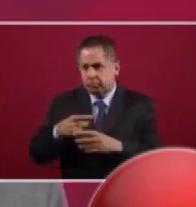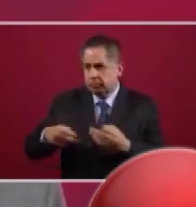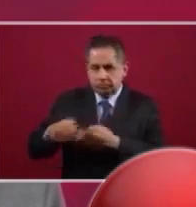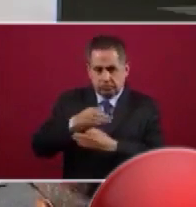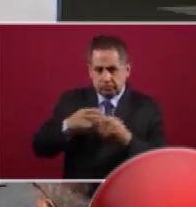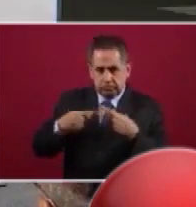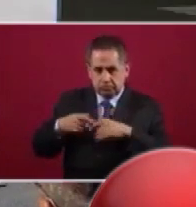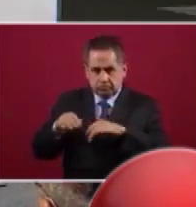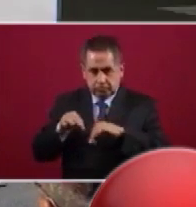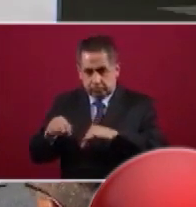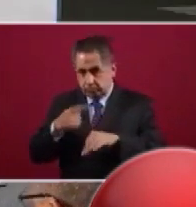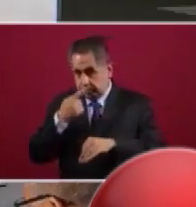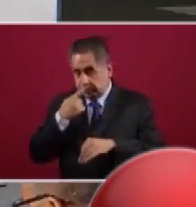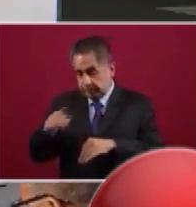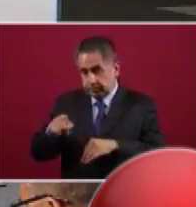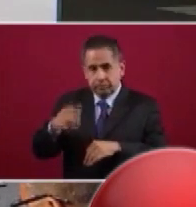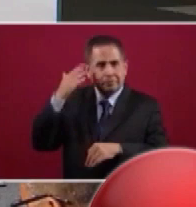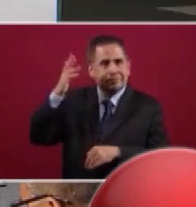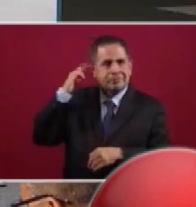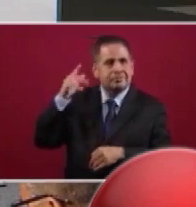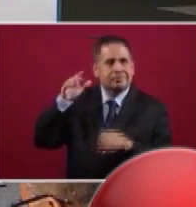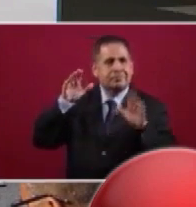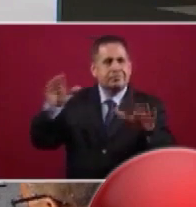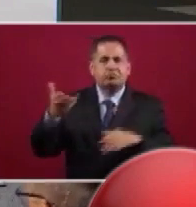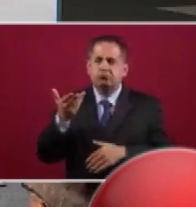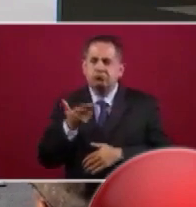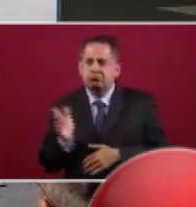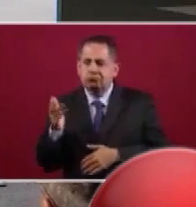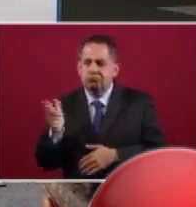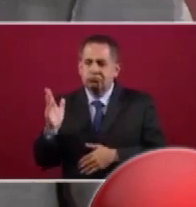trabajadores que fueron despedidos